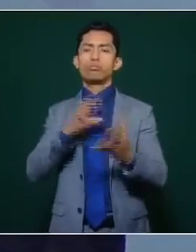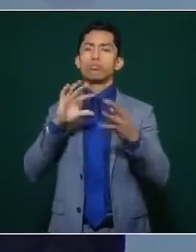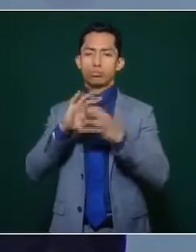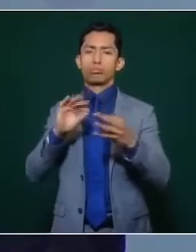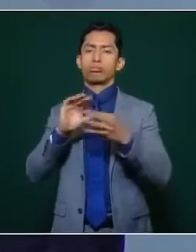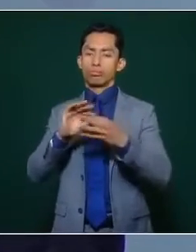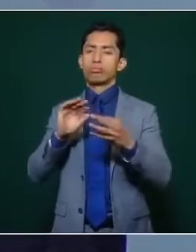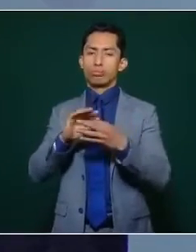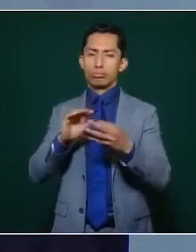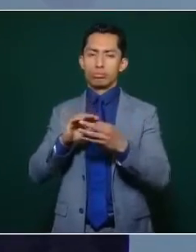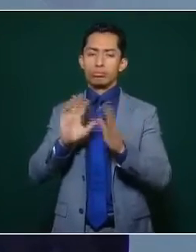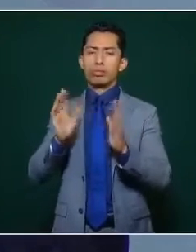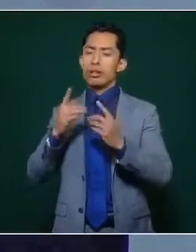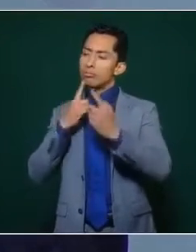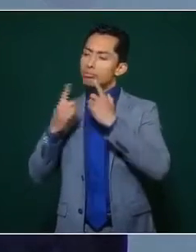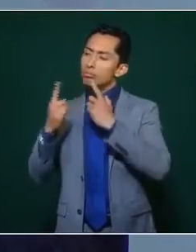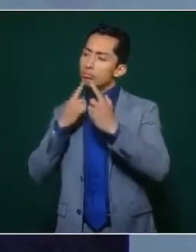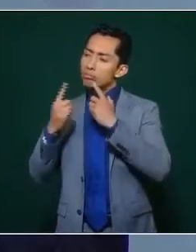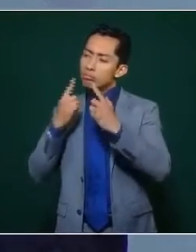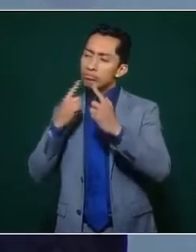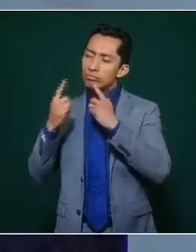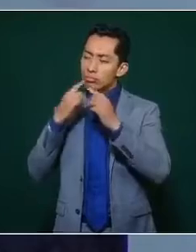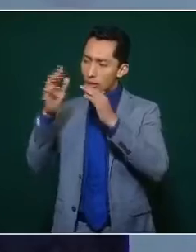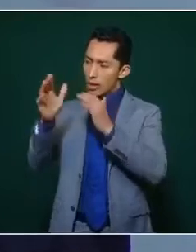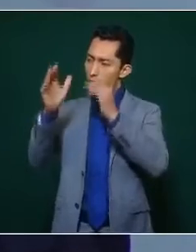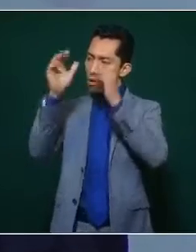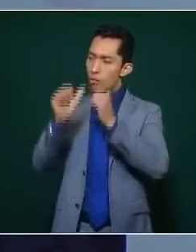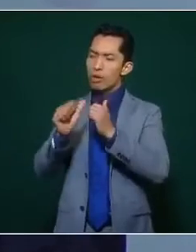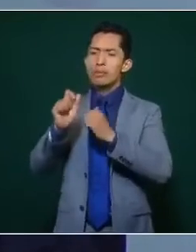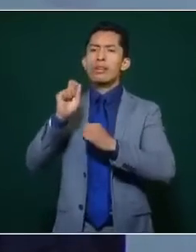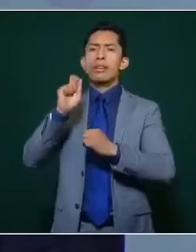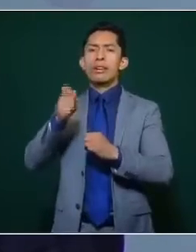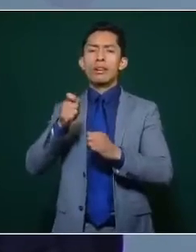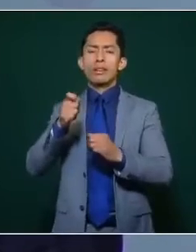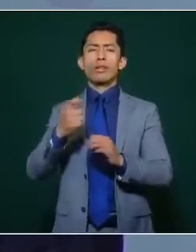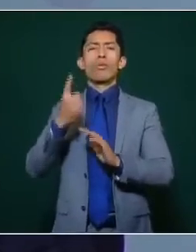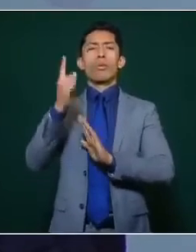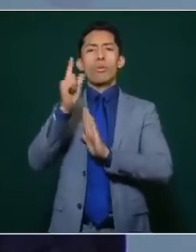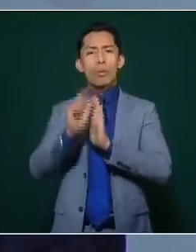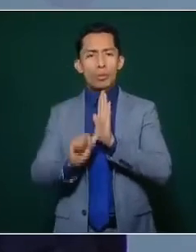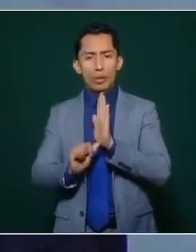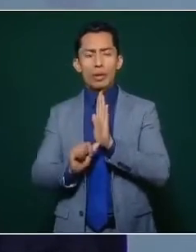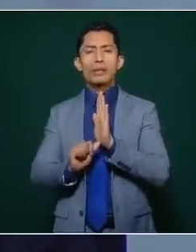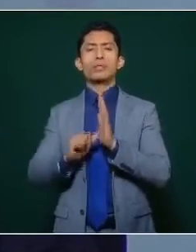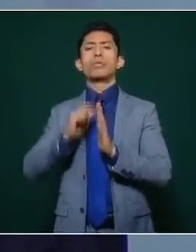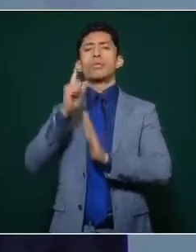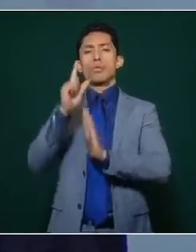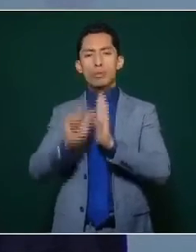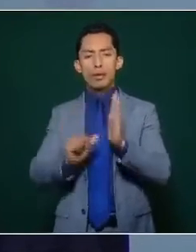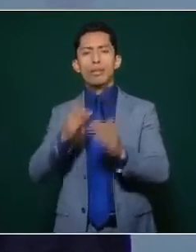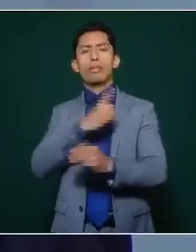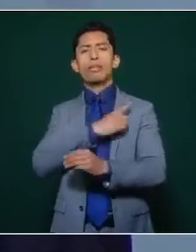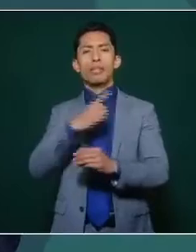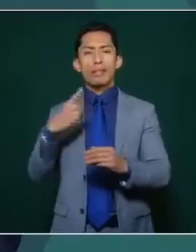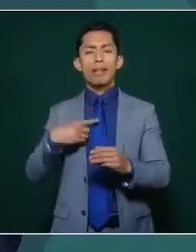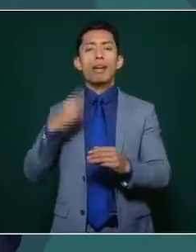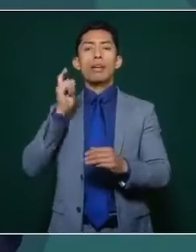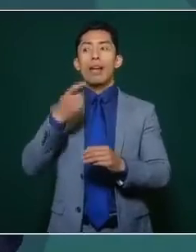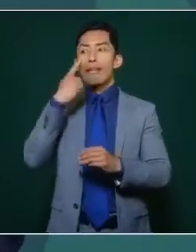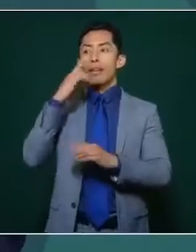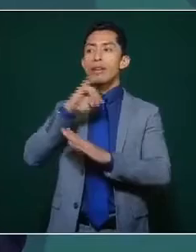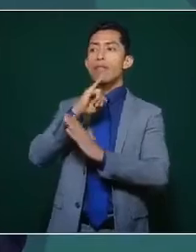Hemos acordado que cada mes se va a informar sobre